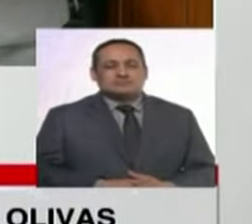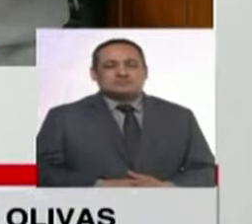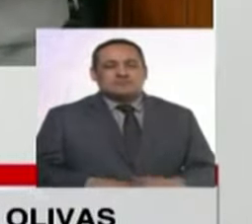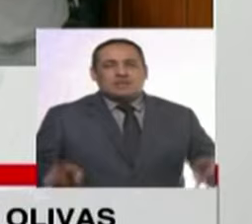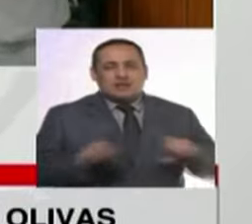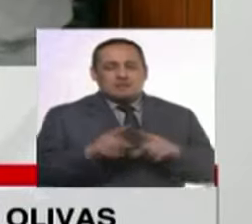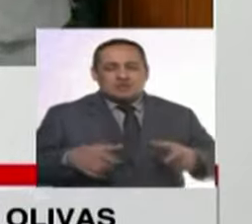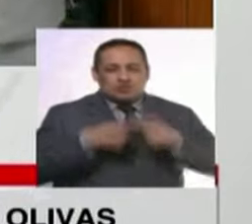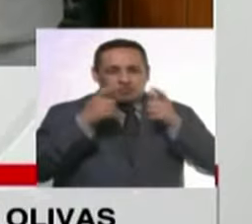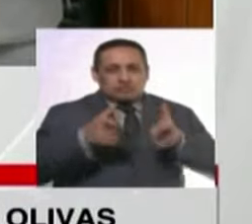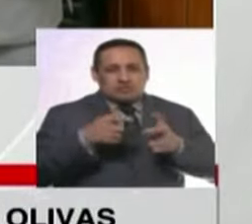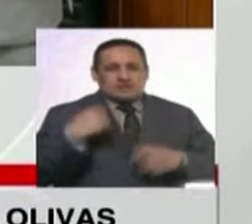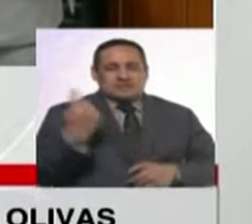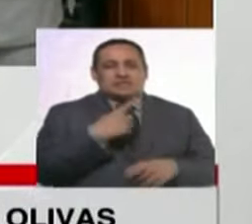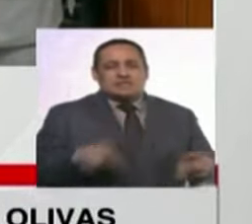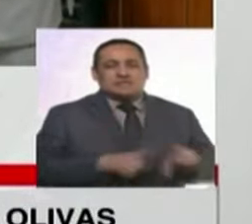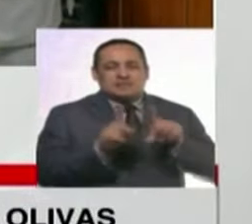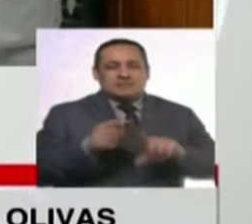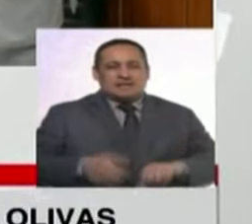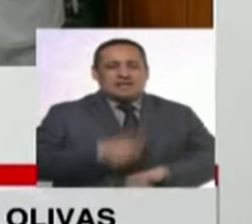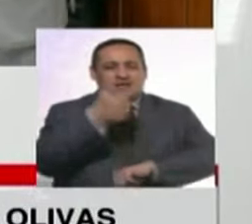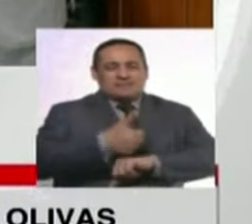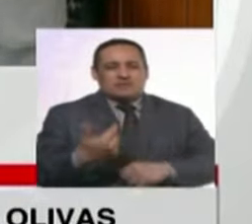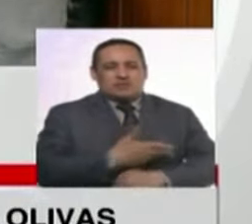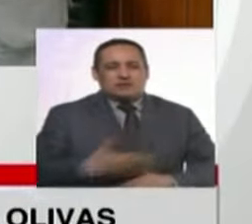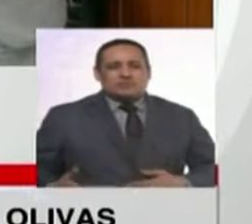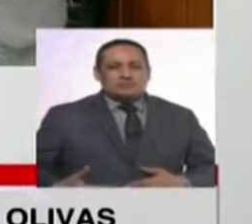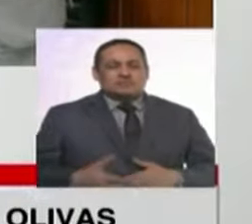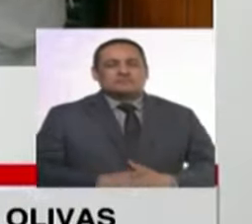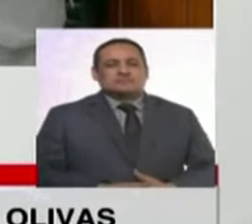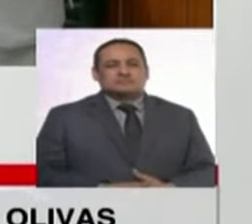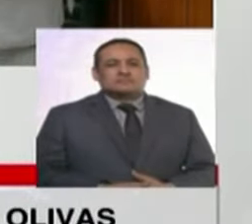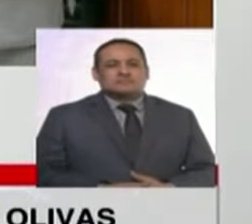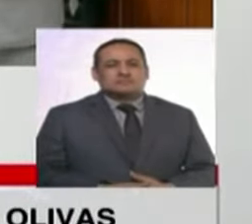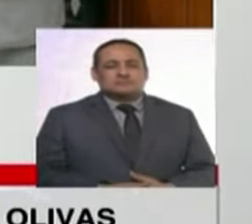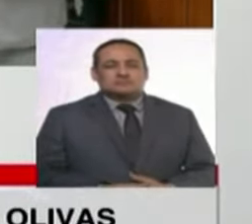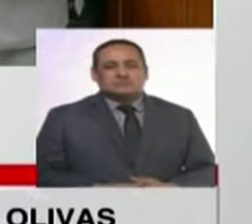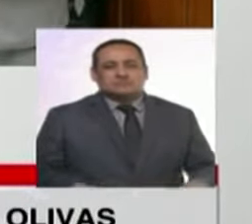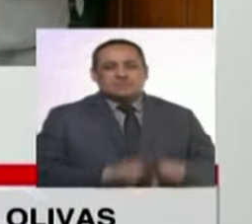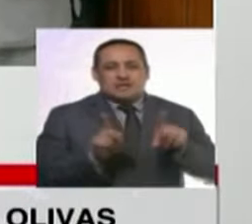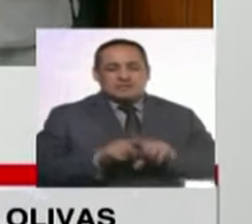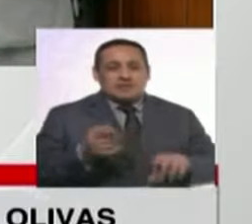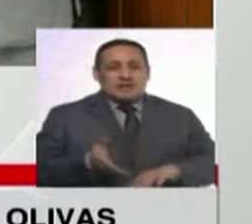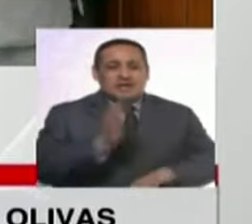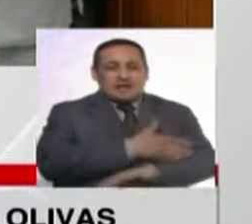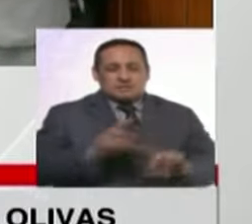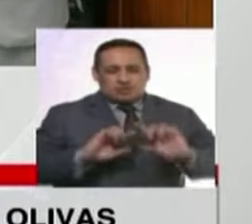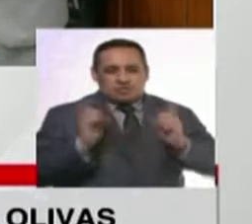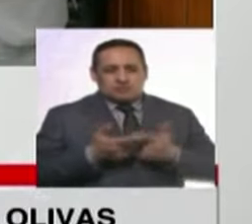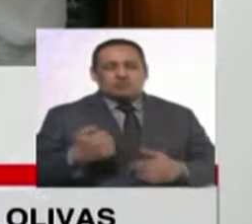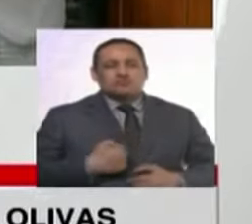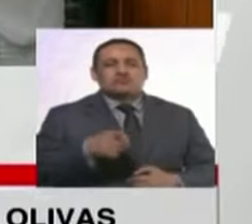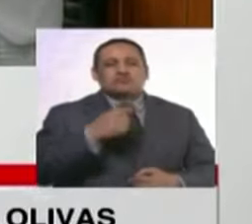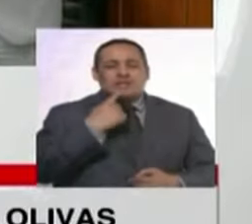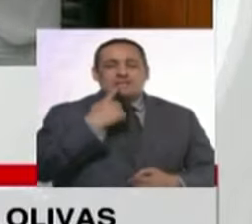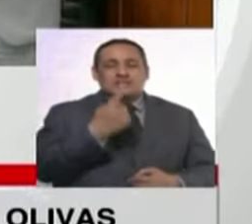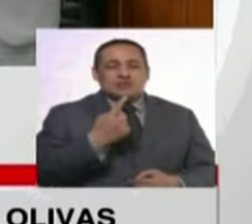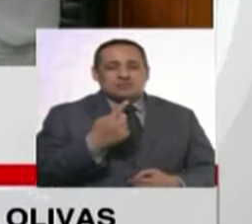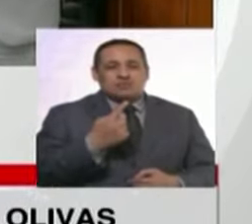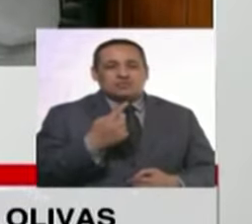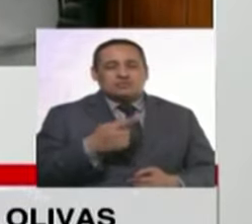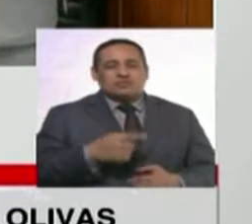del Inspector y del jefe de Estado Mayor y en aquella comisión Usted dijo